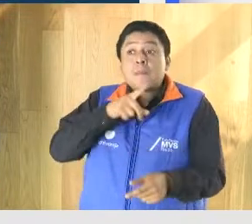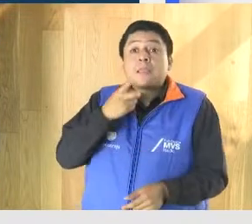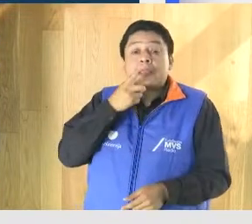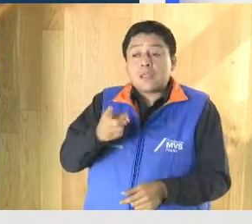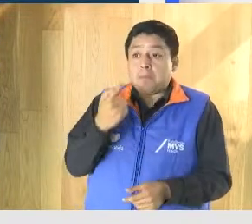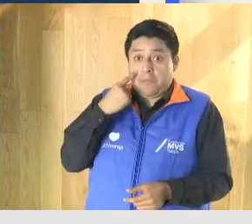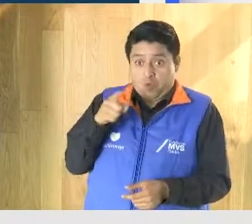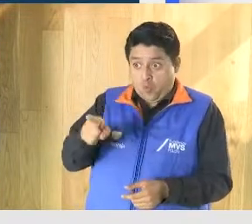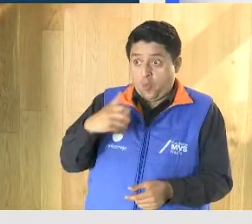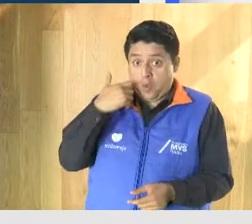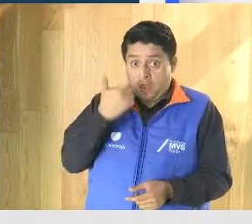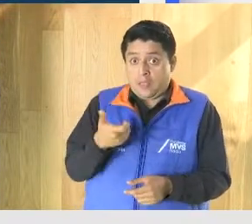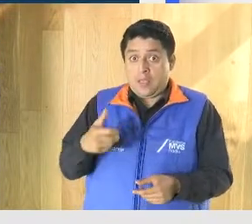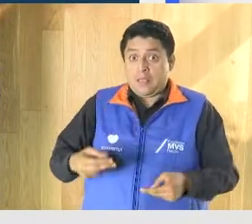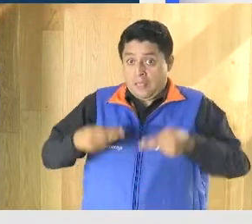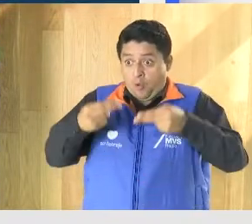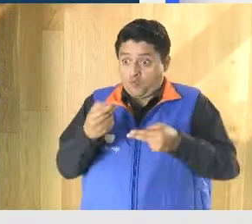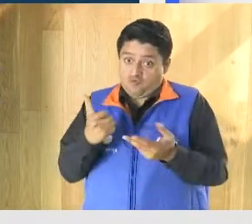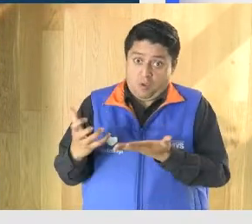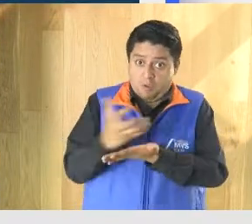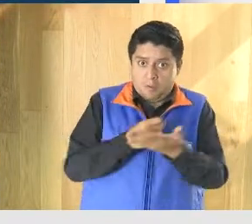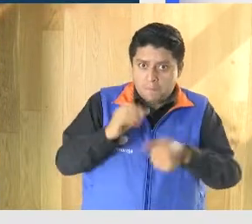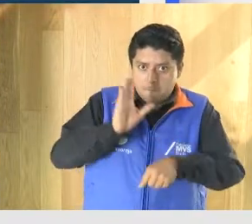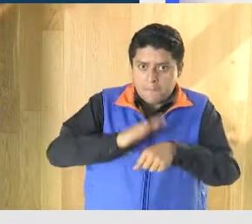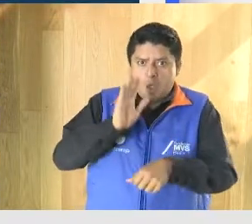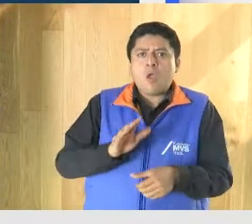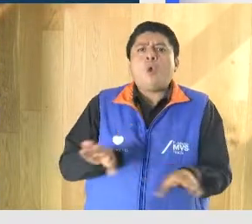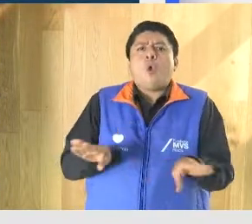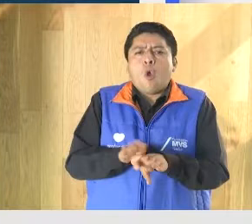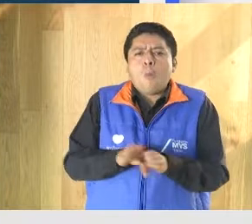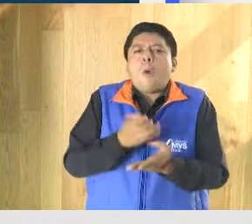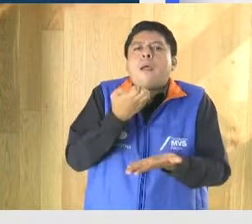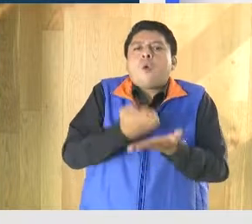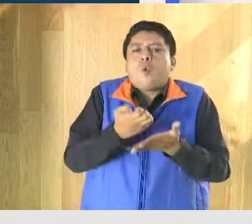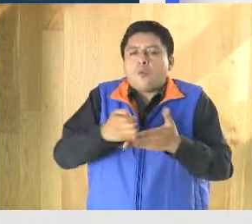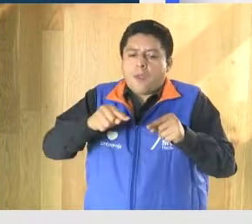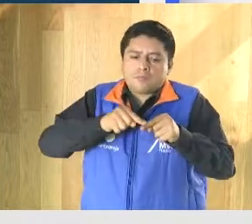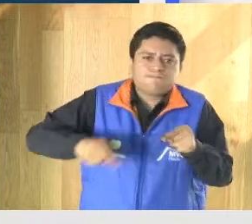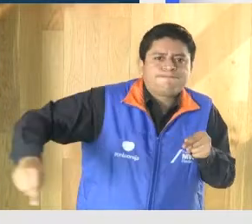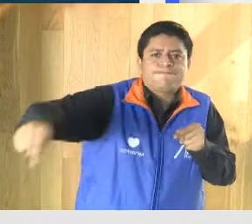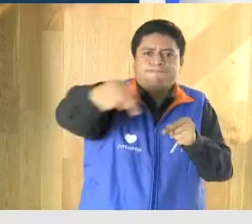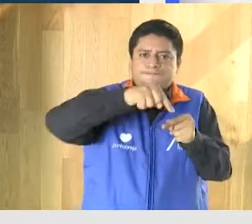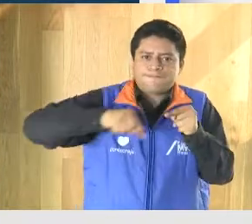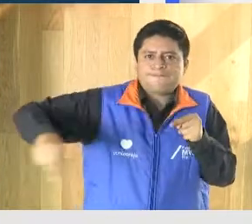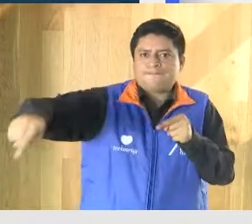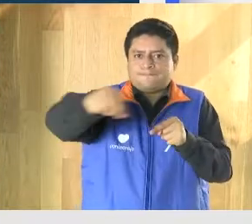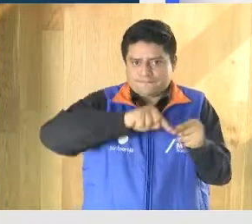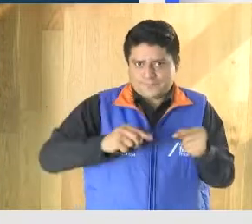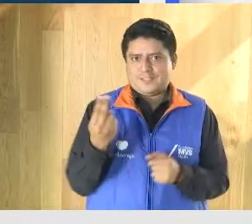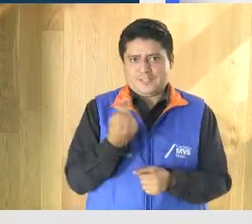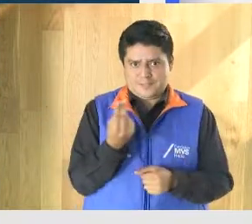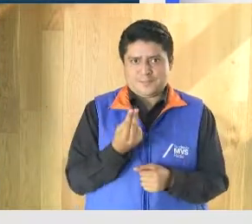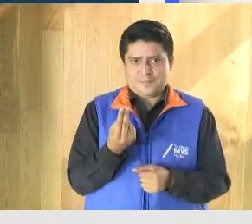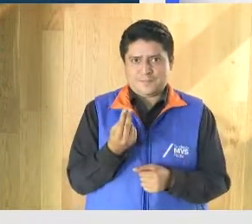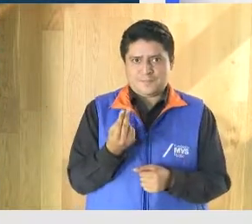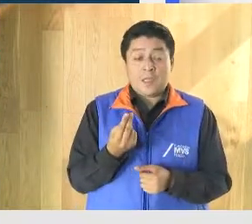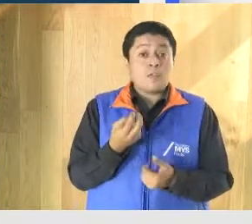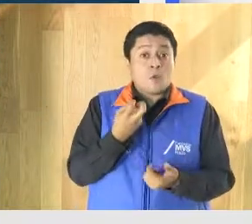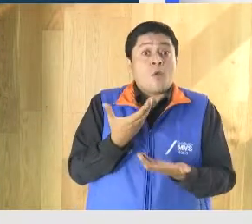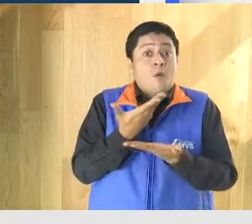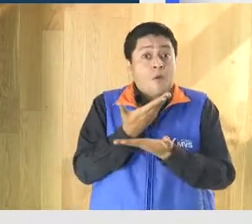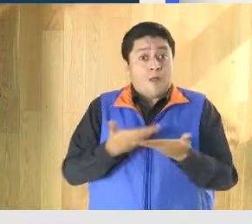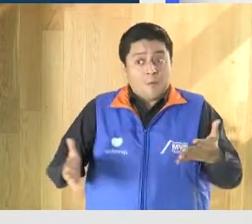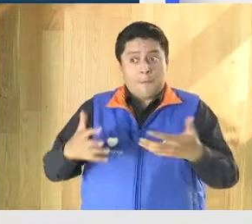una economía circular, ¿no?, por poneros un ejemplo. Con lo cual yo creo que cuando el mercado empieza a hablar de sostenibilidad, las entidades